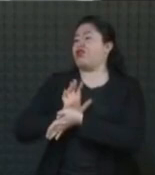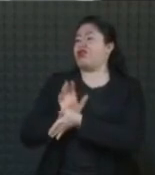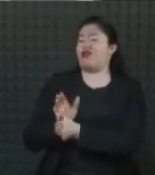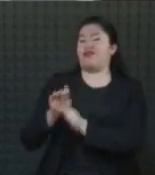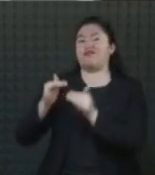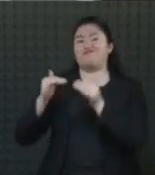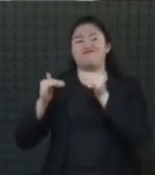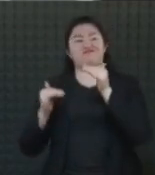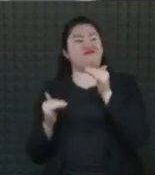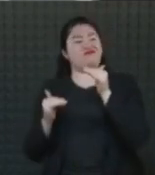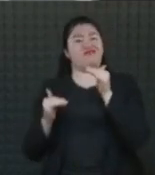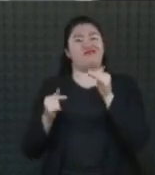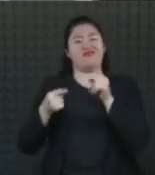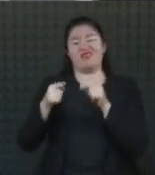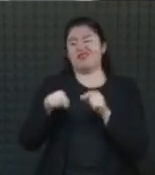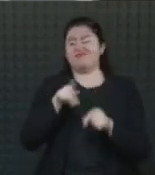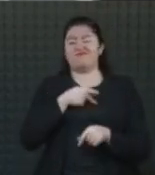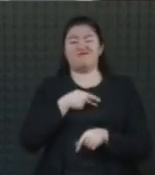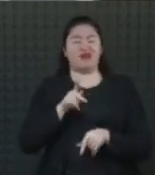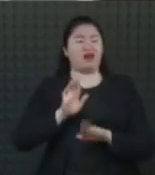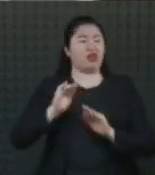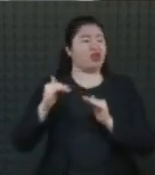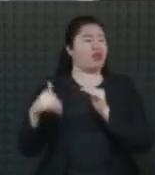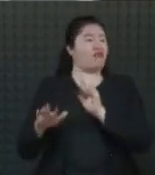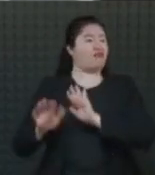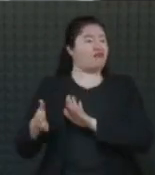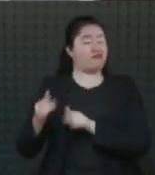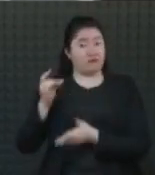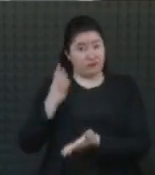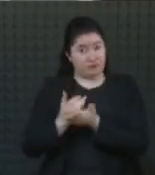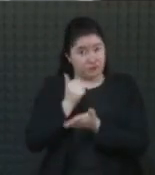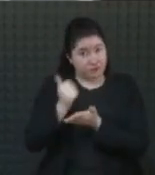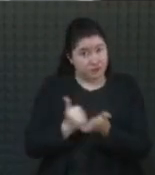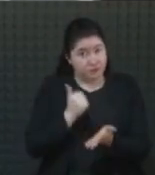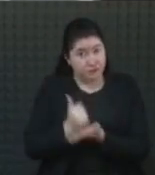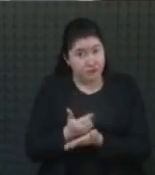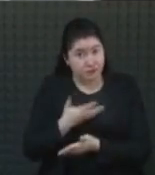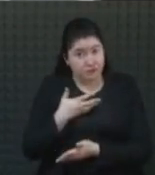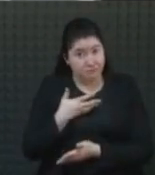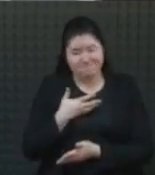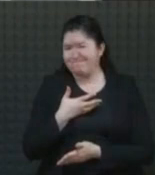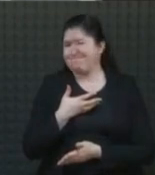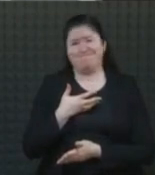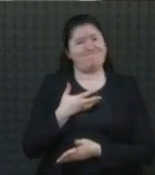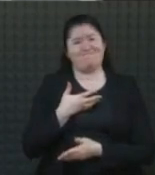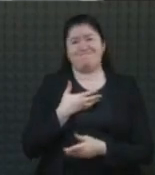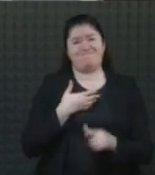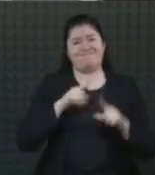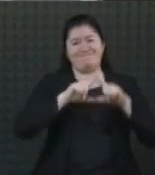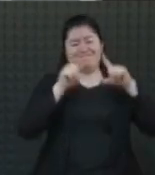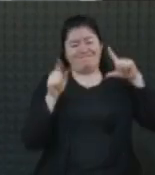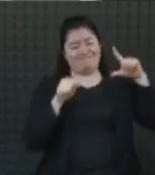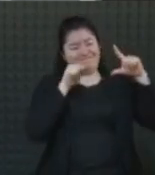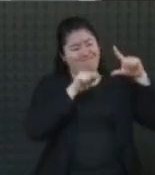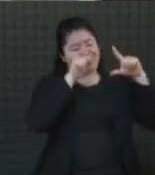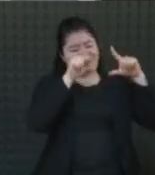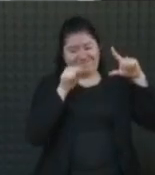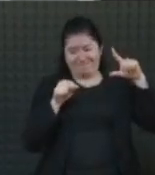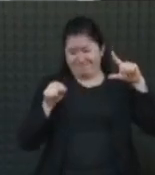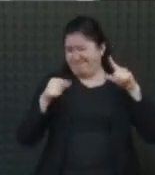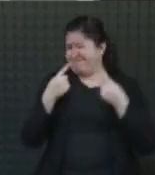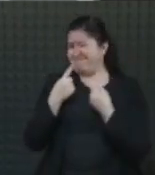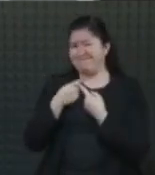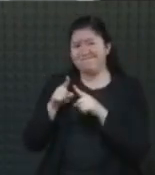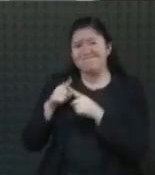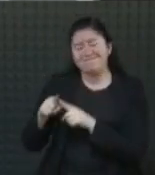solamente en nuestra ciudad, sino en muchos lugares de México. Y se nota cuando decimos que se va a mover a